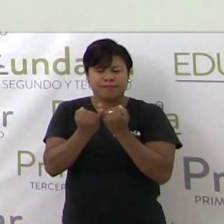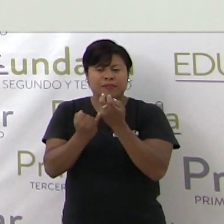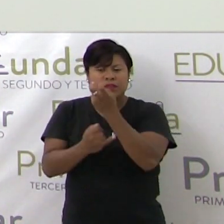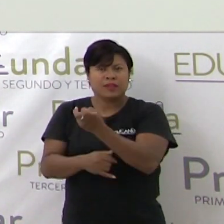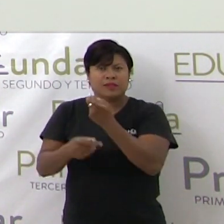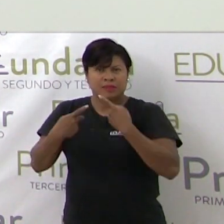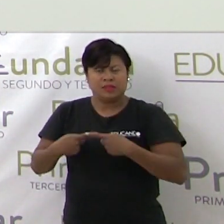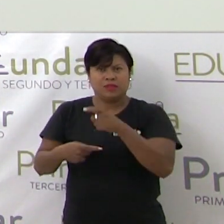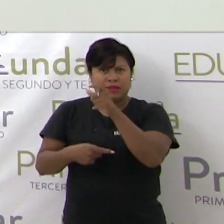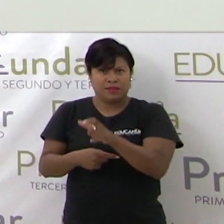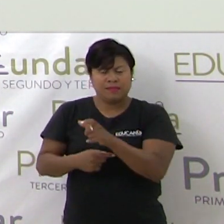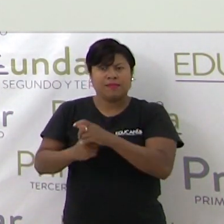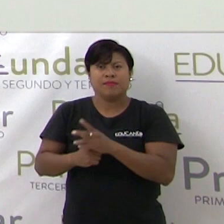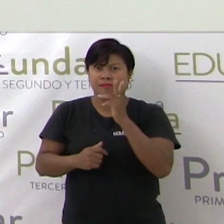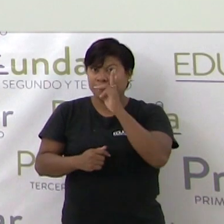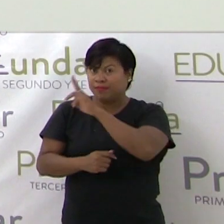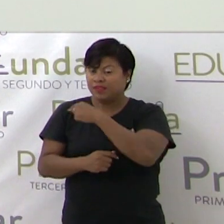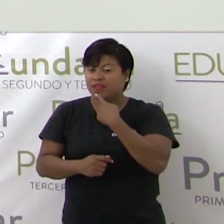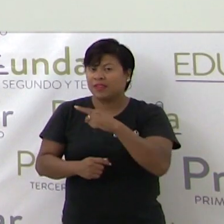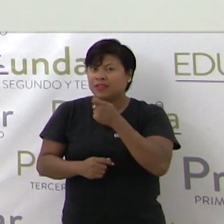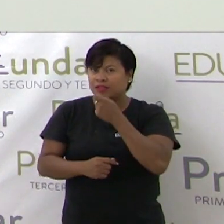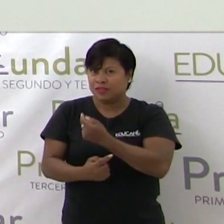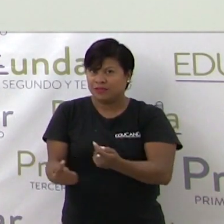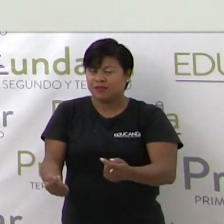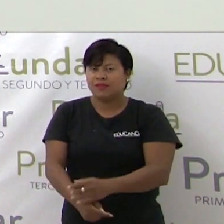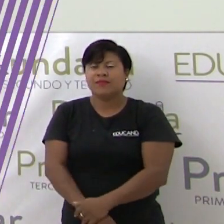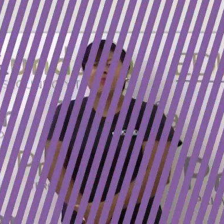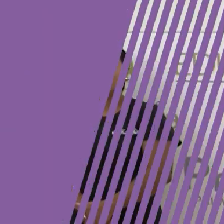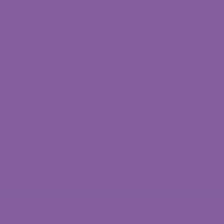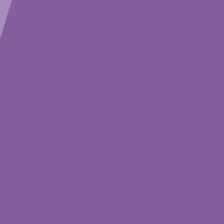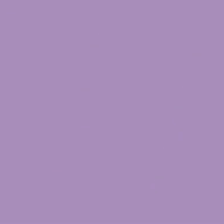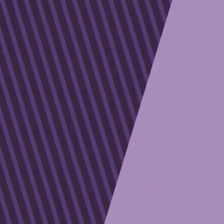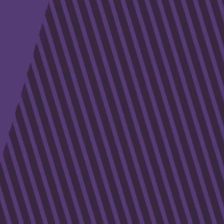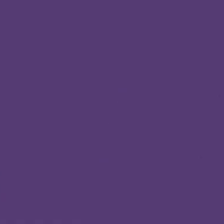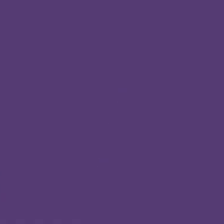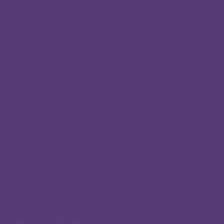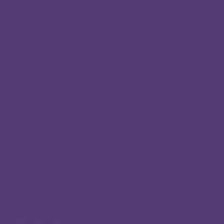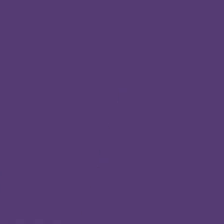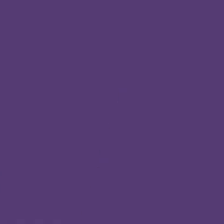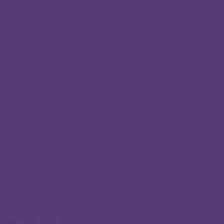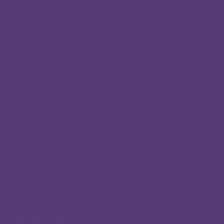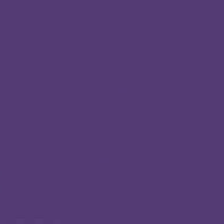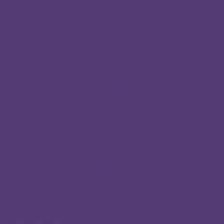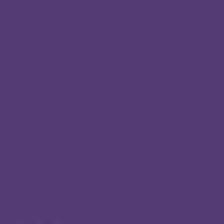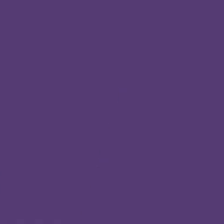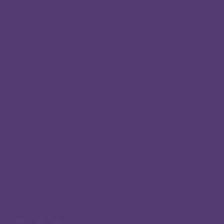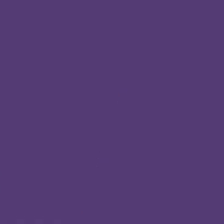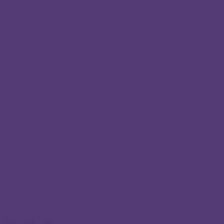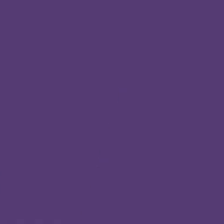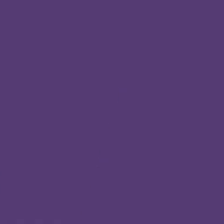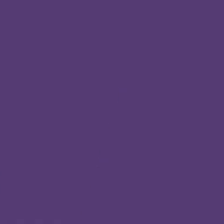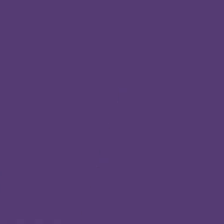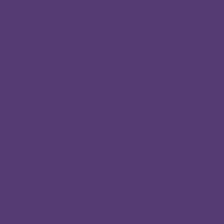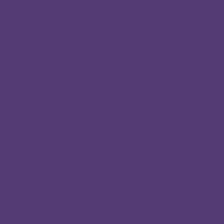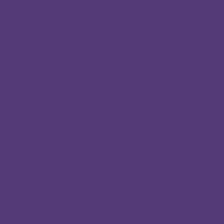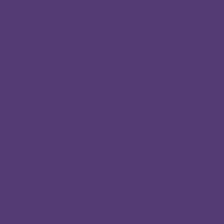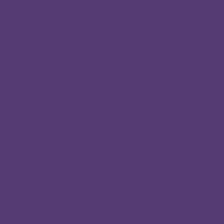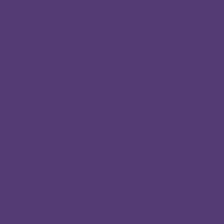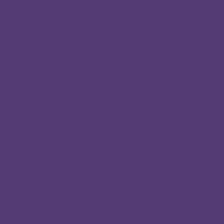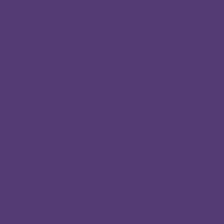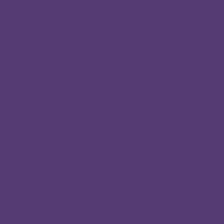ese personaje. Veamos lo que nos dicen los niños. Quiero que me digan con qué personaje se quedarían